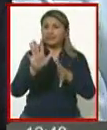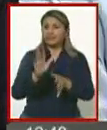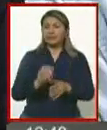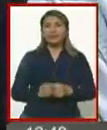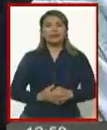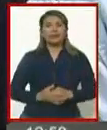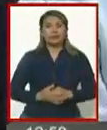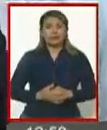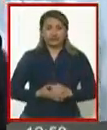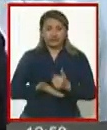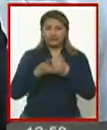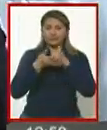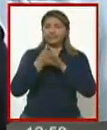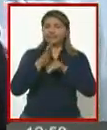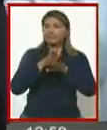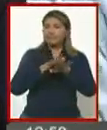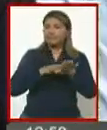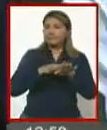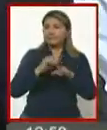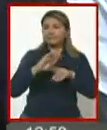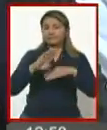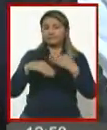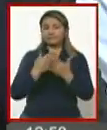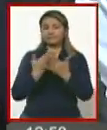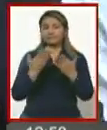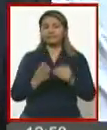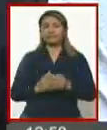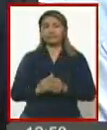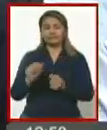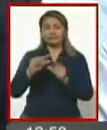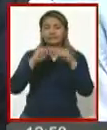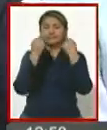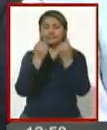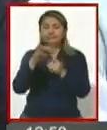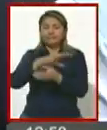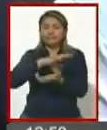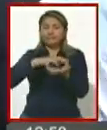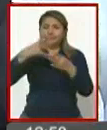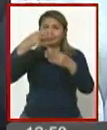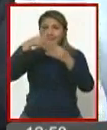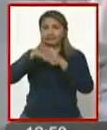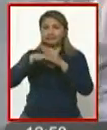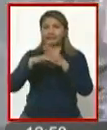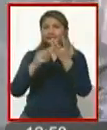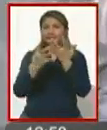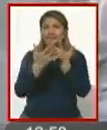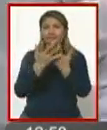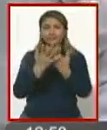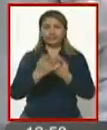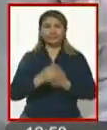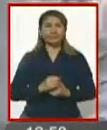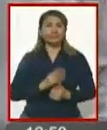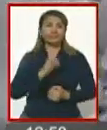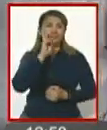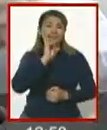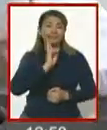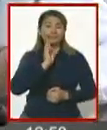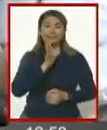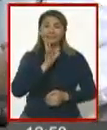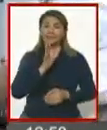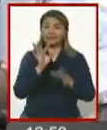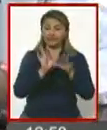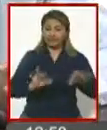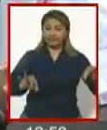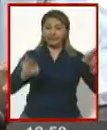de sus privilegios y de la mafia organizada que hay ahí adentro de Palmasola. Asimismo, el gobernador también se refirió